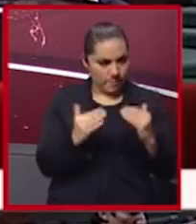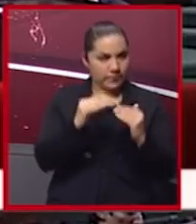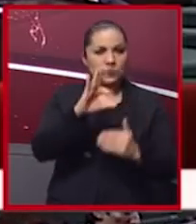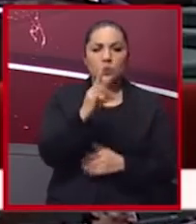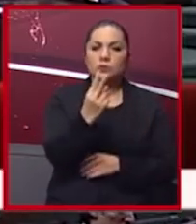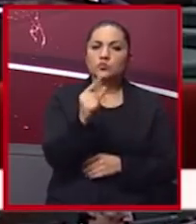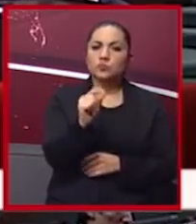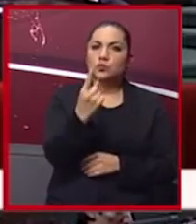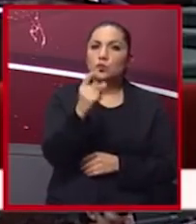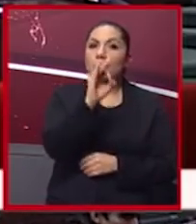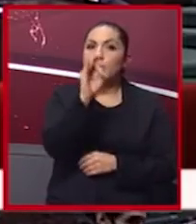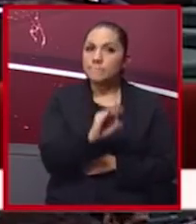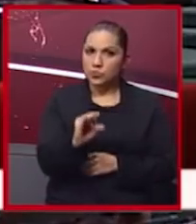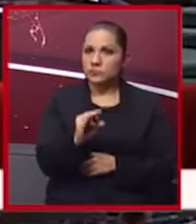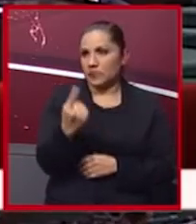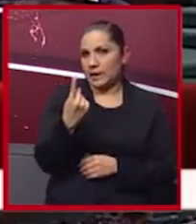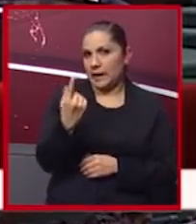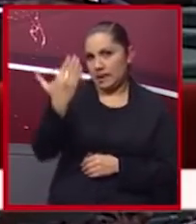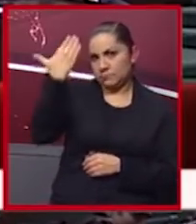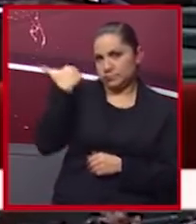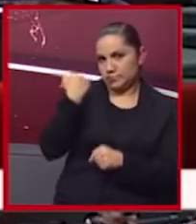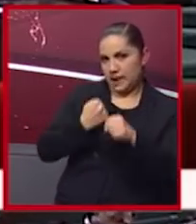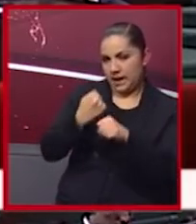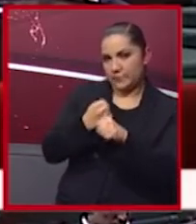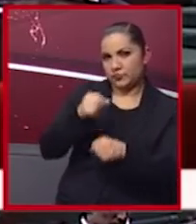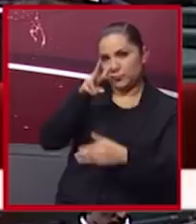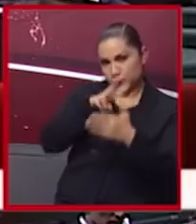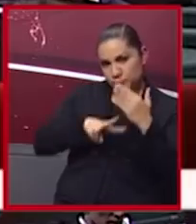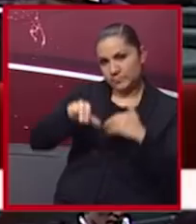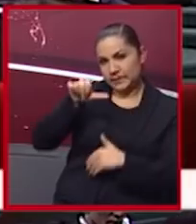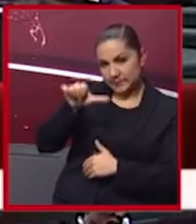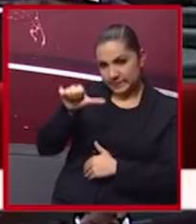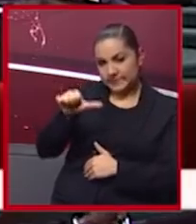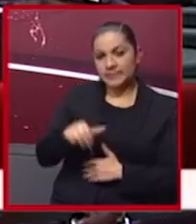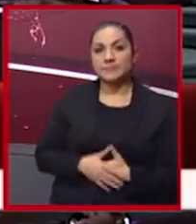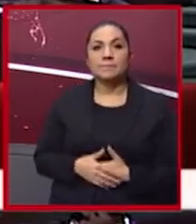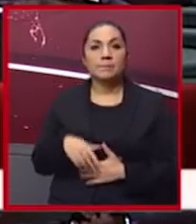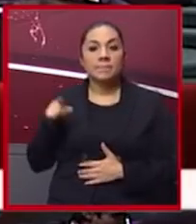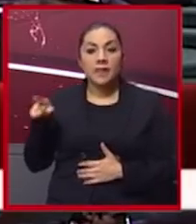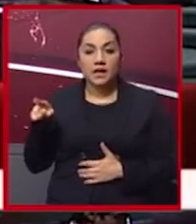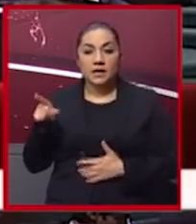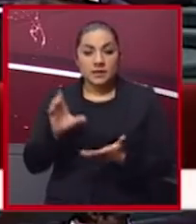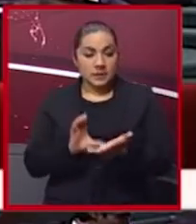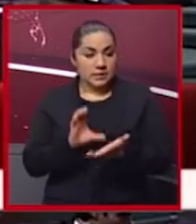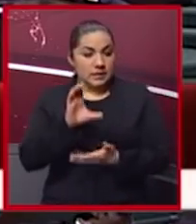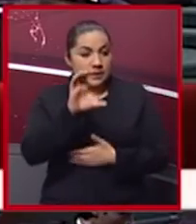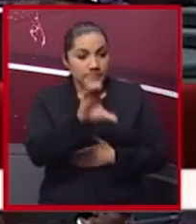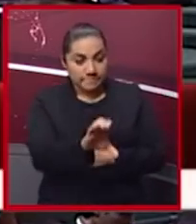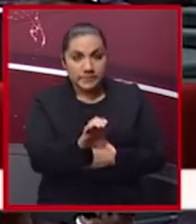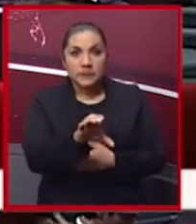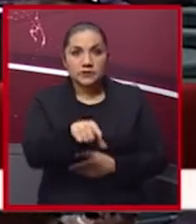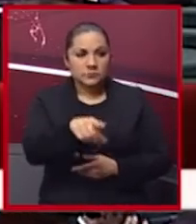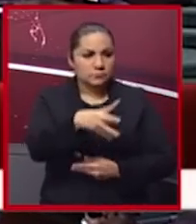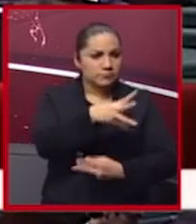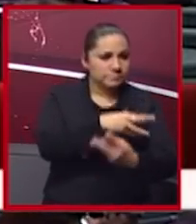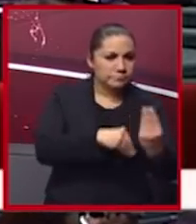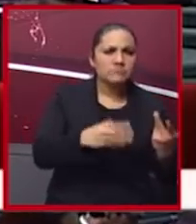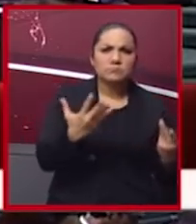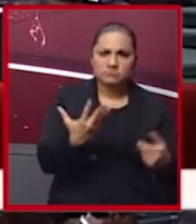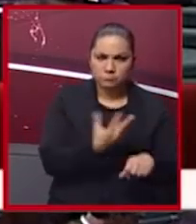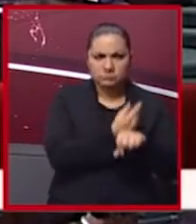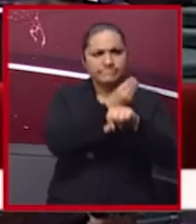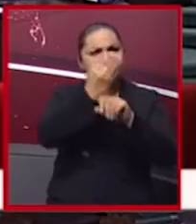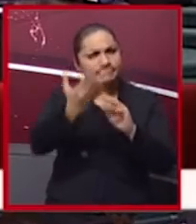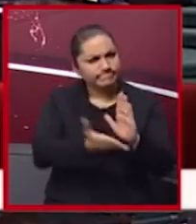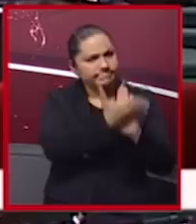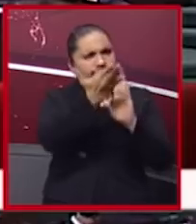42.1% más respecto a 2016. Dicha inversión se destinará al desarrollo de la infraestructura para la atención a la